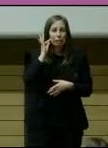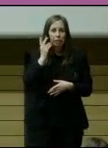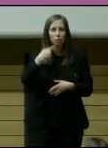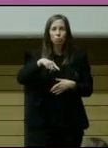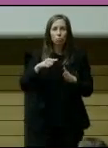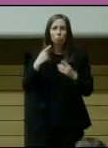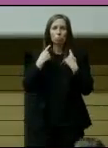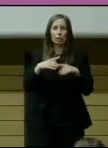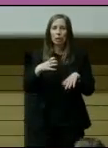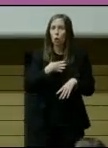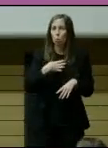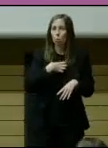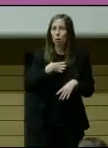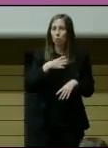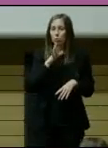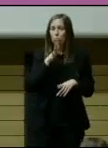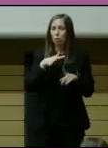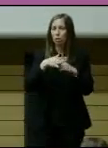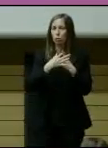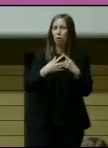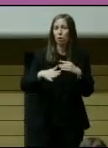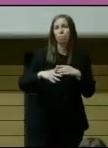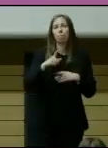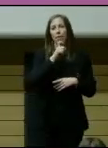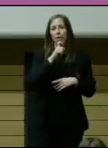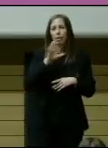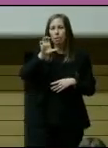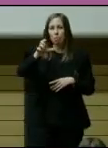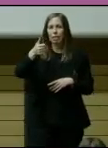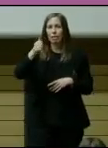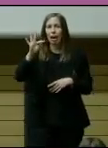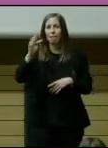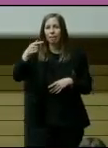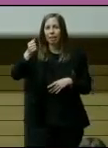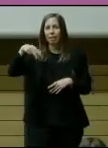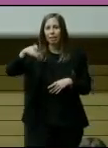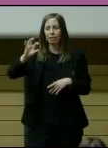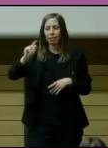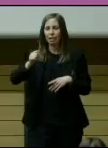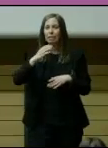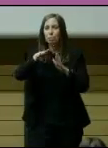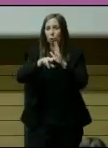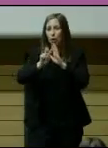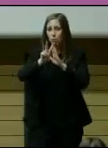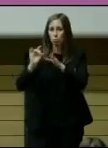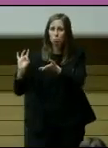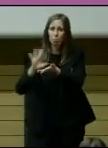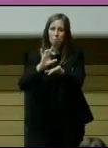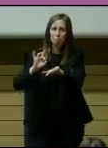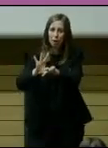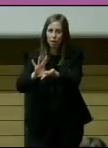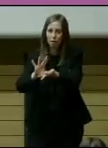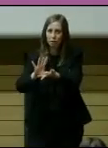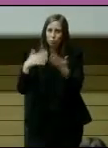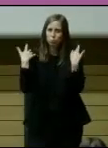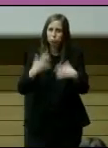podemos perder. Si ya está jodida la situación en Afganistán, si encima expulsan estos 2 últimos programas que le queda a la Unión Europea, ya es una derrota